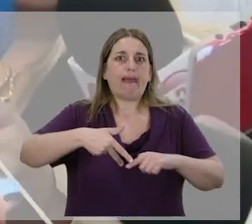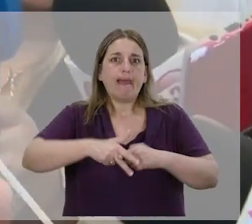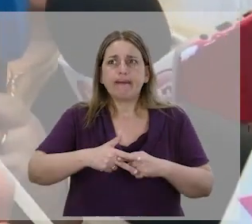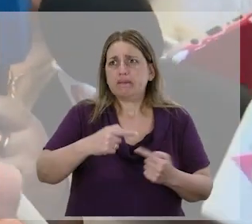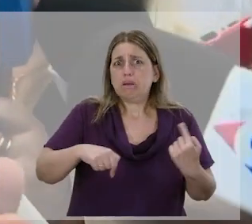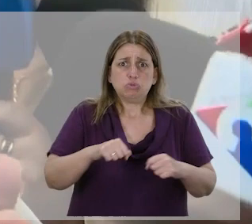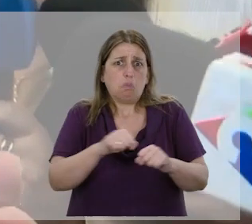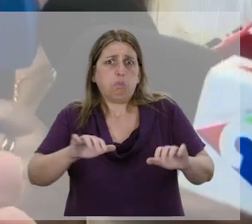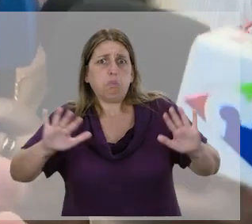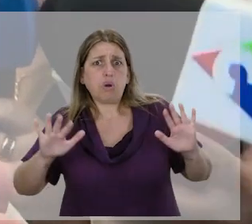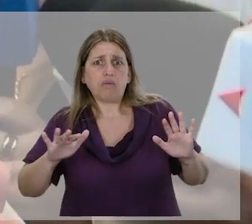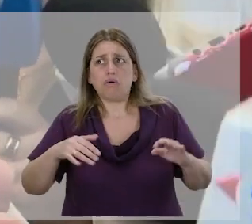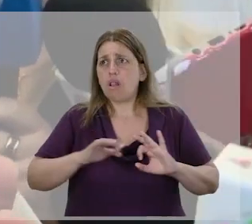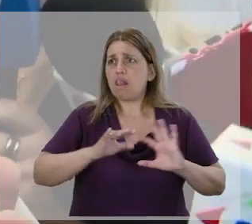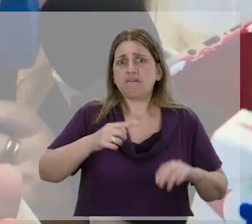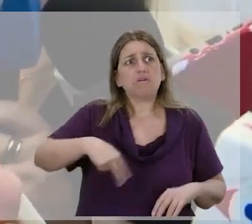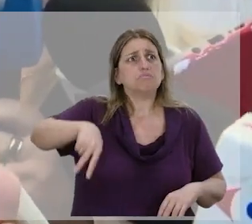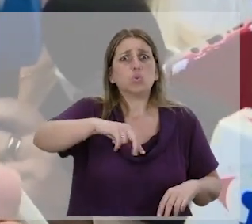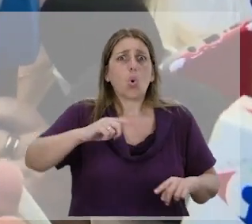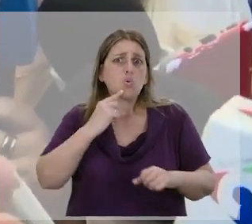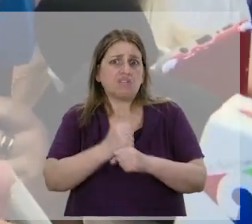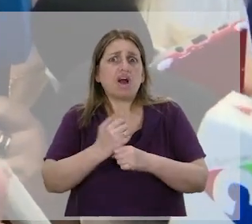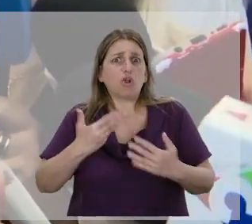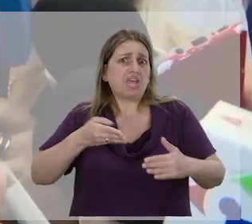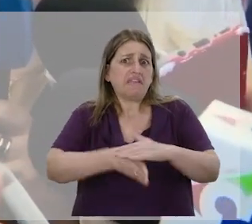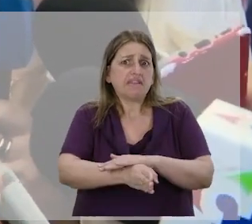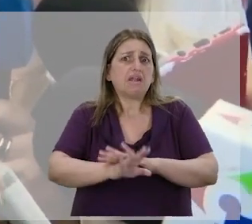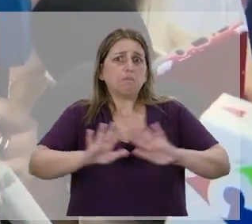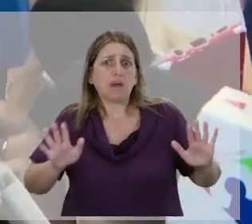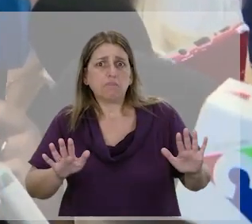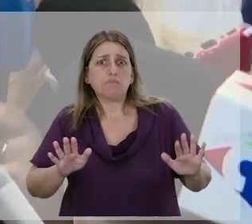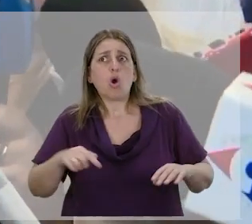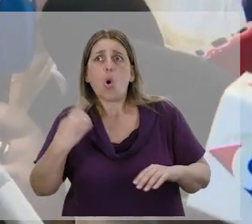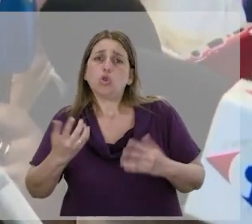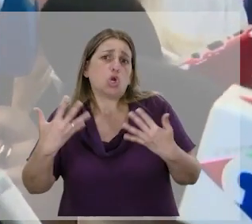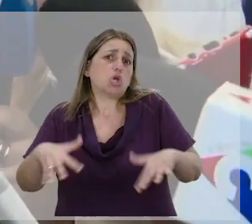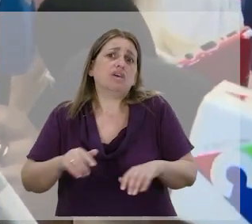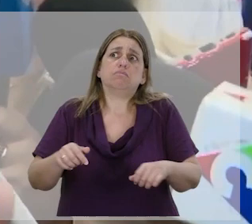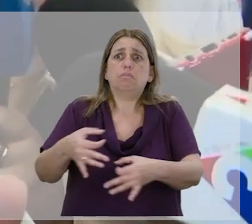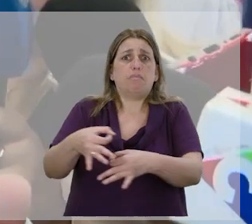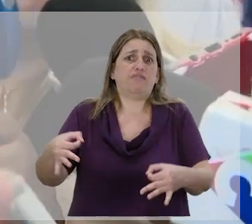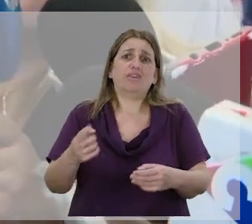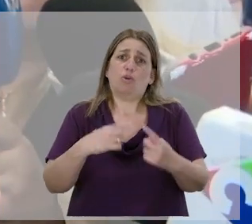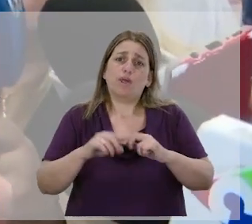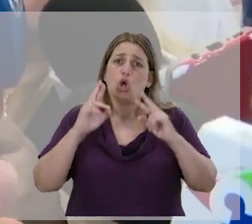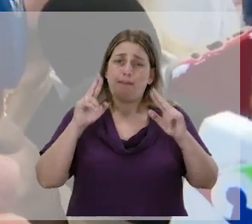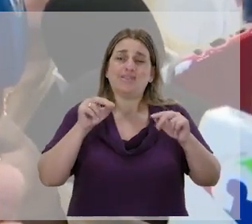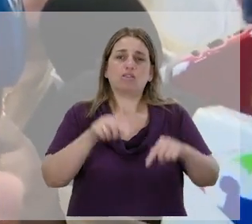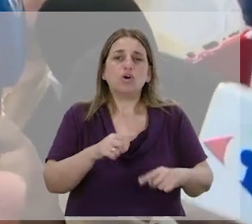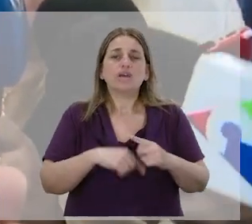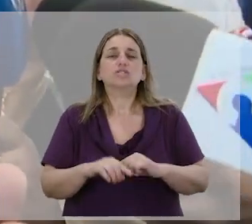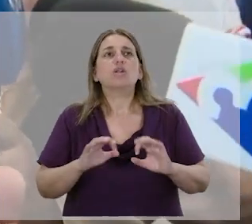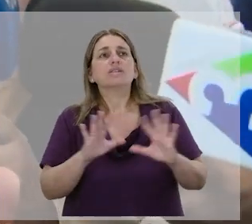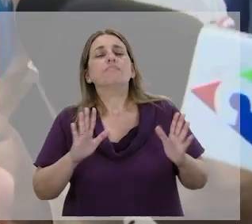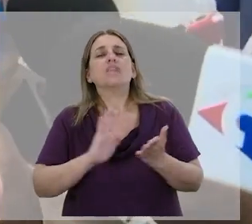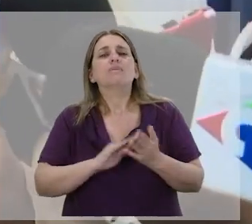de una empresita chica o grande, yo puedo hacer uso y circular libremente, y los trabajadores que quieren trabajar, por eso de nuevo un equilibrio